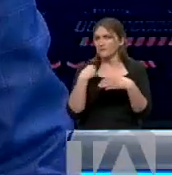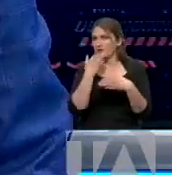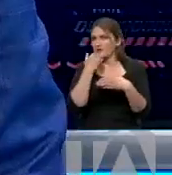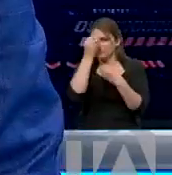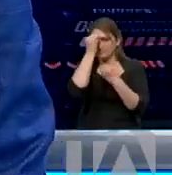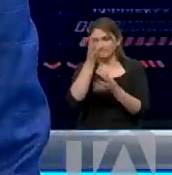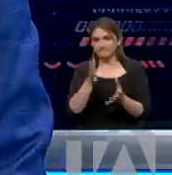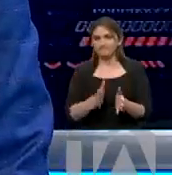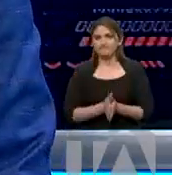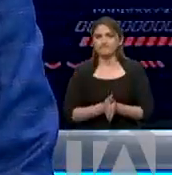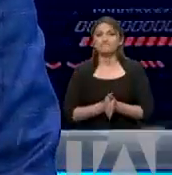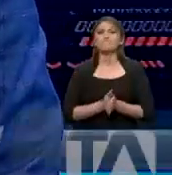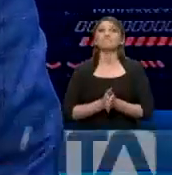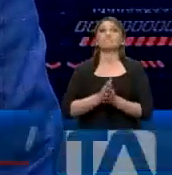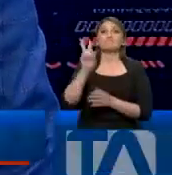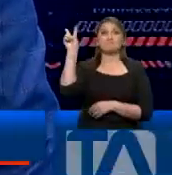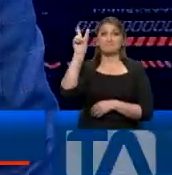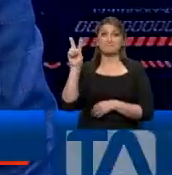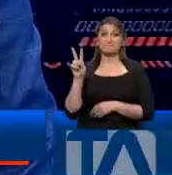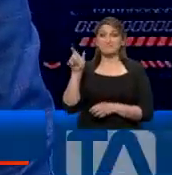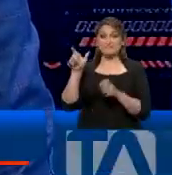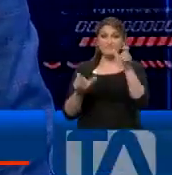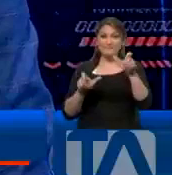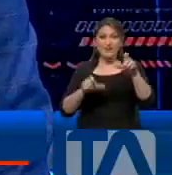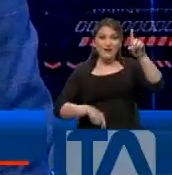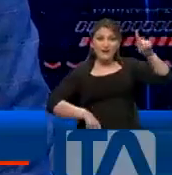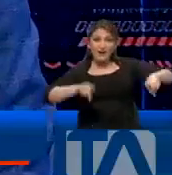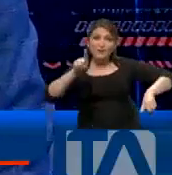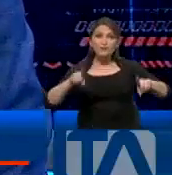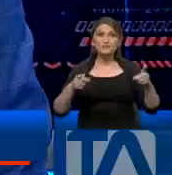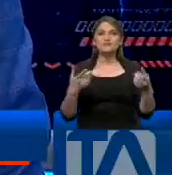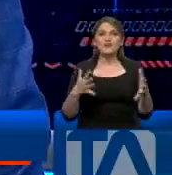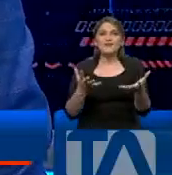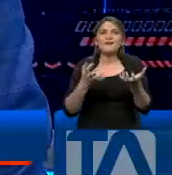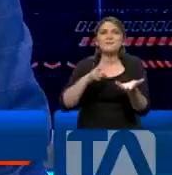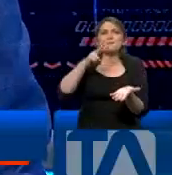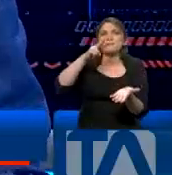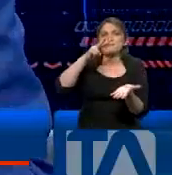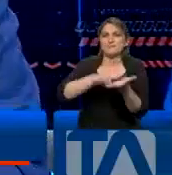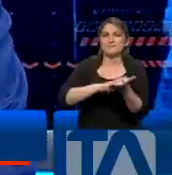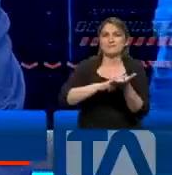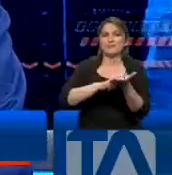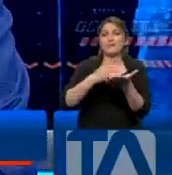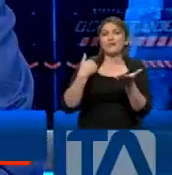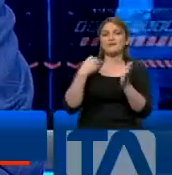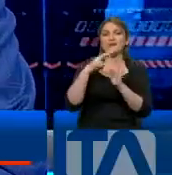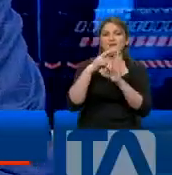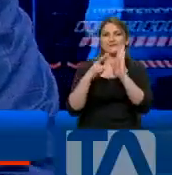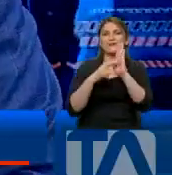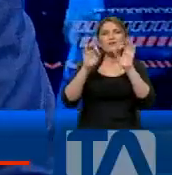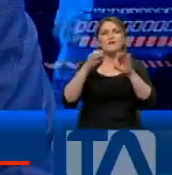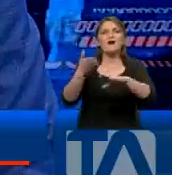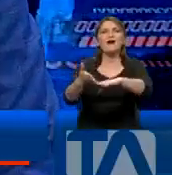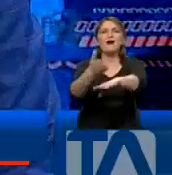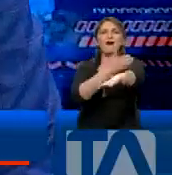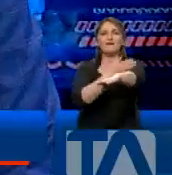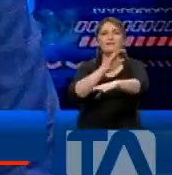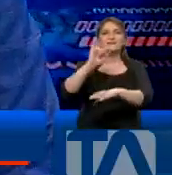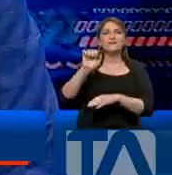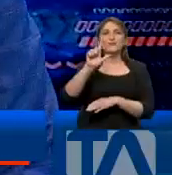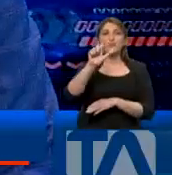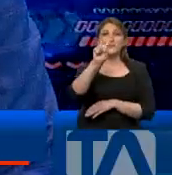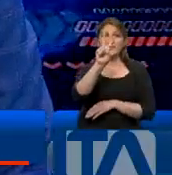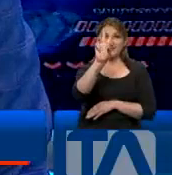y venezolanos en Ecuador empiezan a completar los requisitos para solicitar una visa en el país. Los que llegaron antes del 26 de julio, la